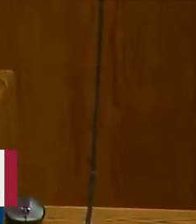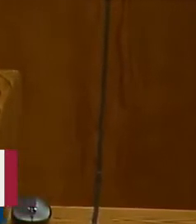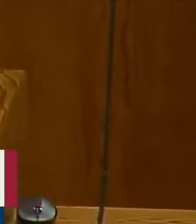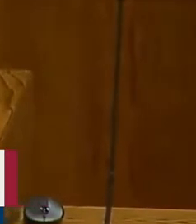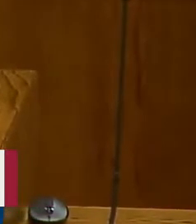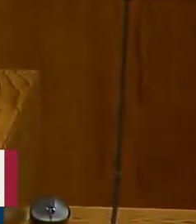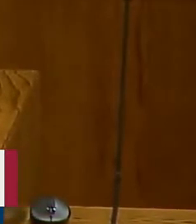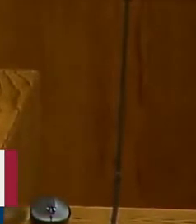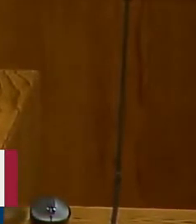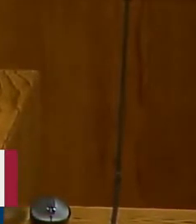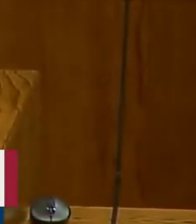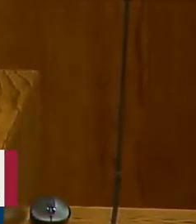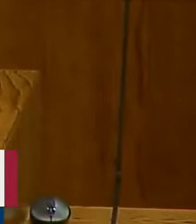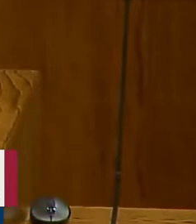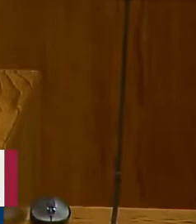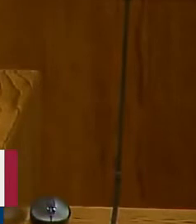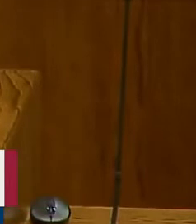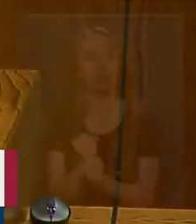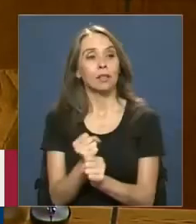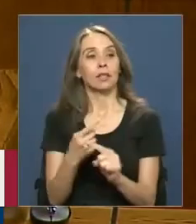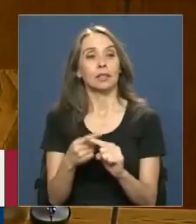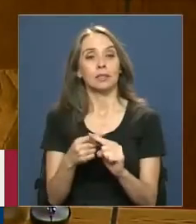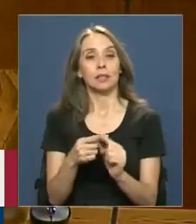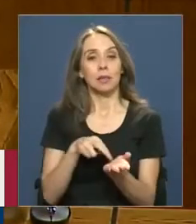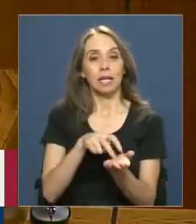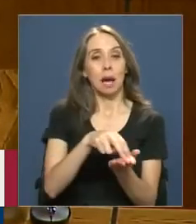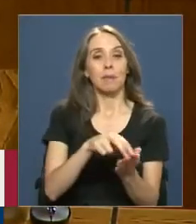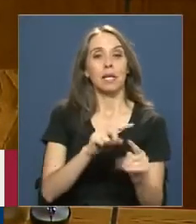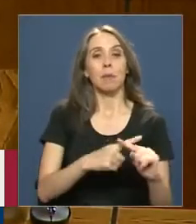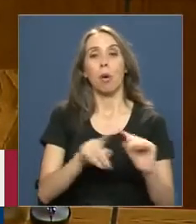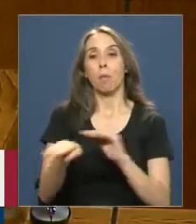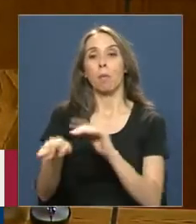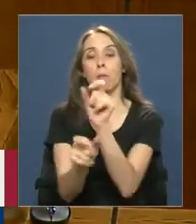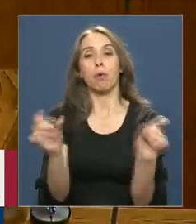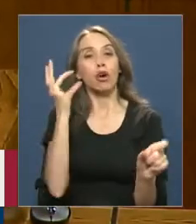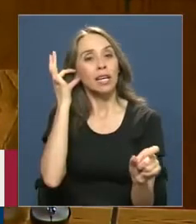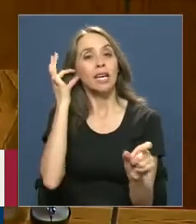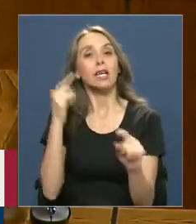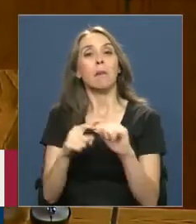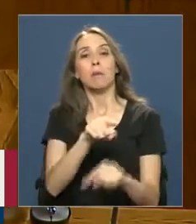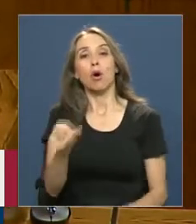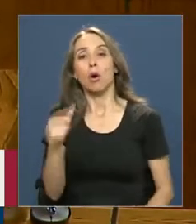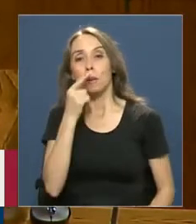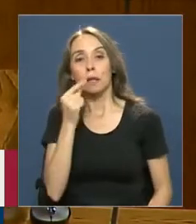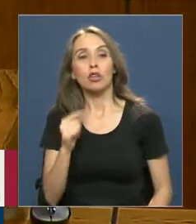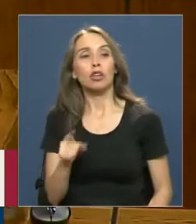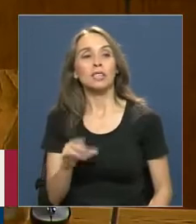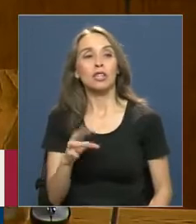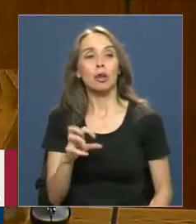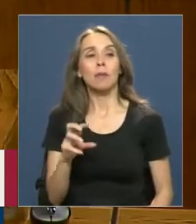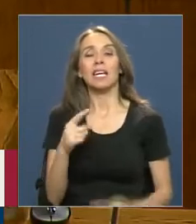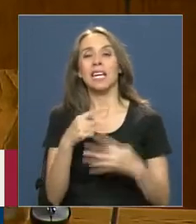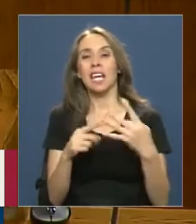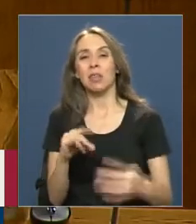las organizaciones que han trabajado, caminamos por ellas y por ellos: Síndrome de Red, Menkes Chile,